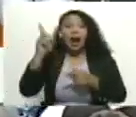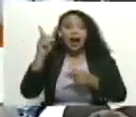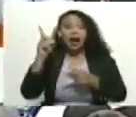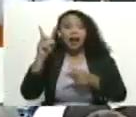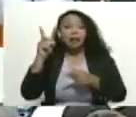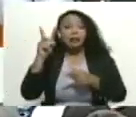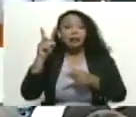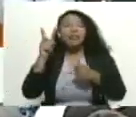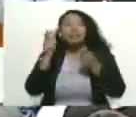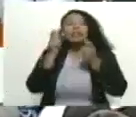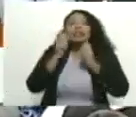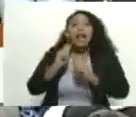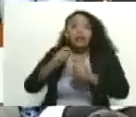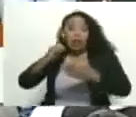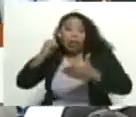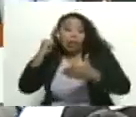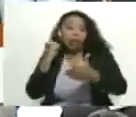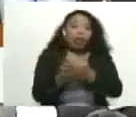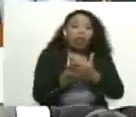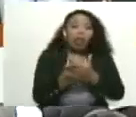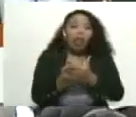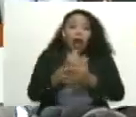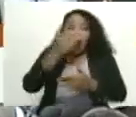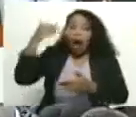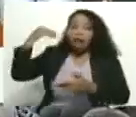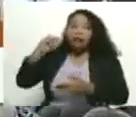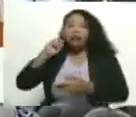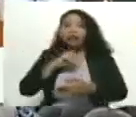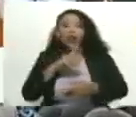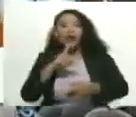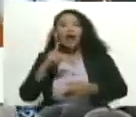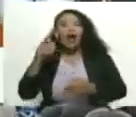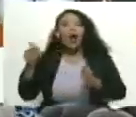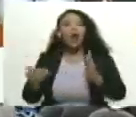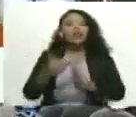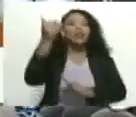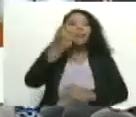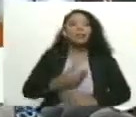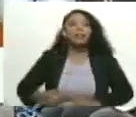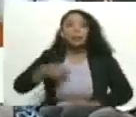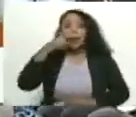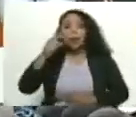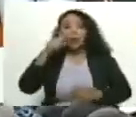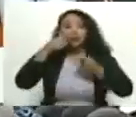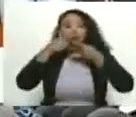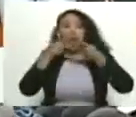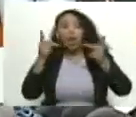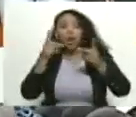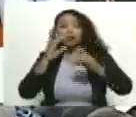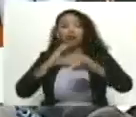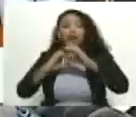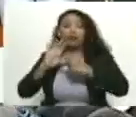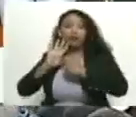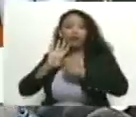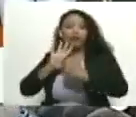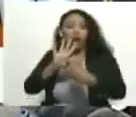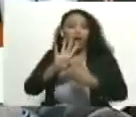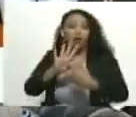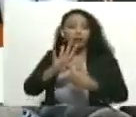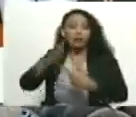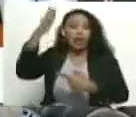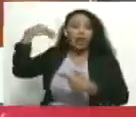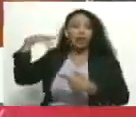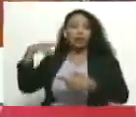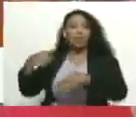del intento de asesinato contra el hermano presidente Nicolás Maduro. Público, notorio y comunicacional, con un